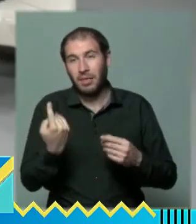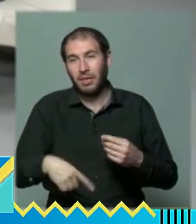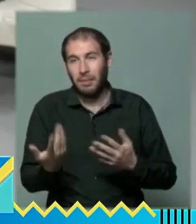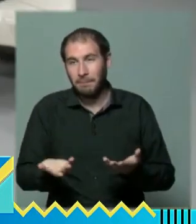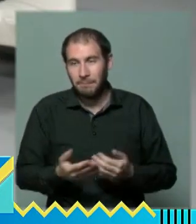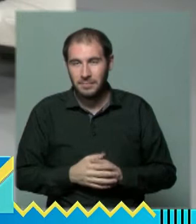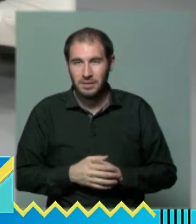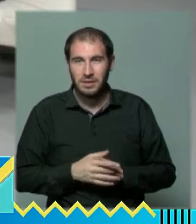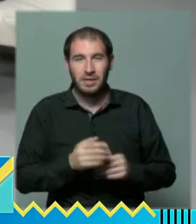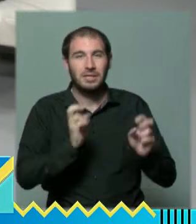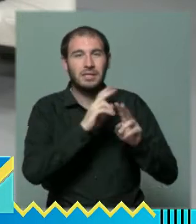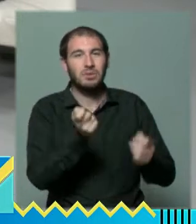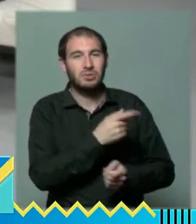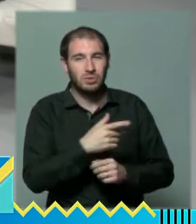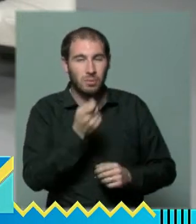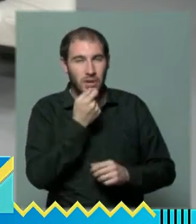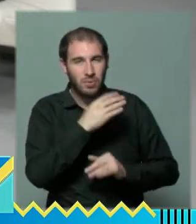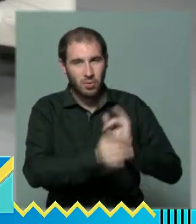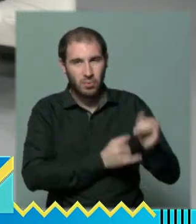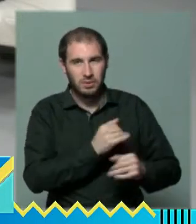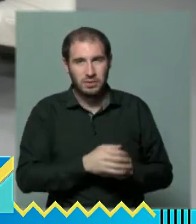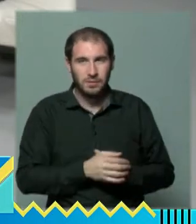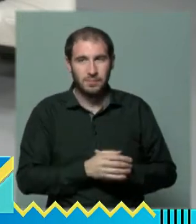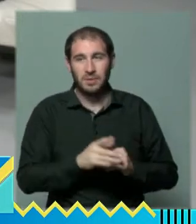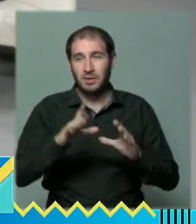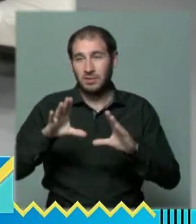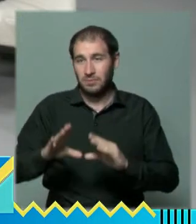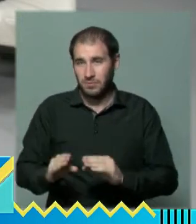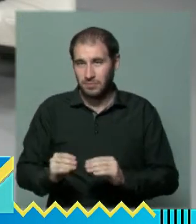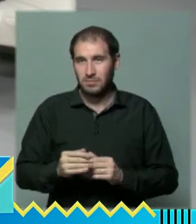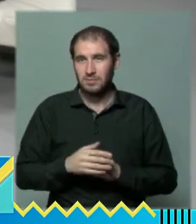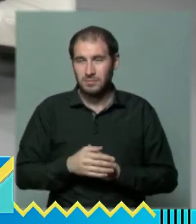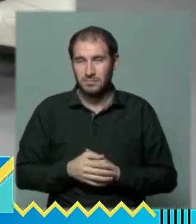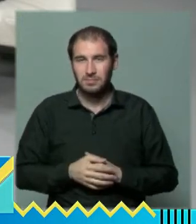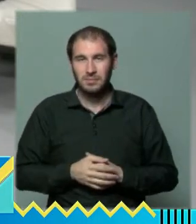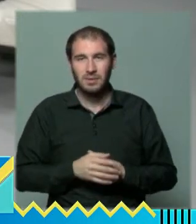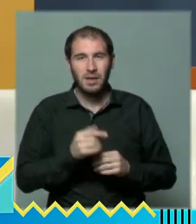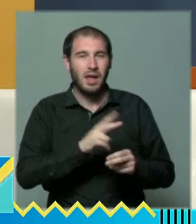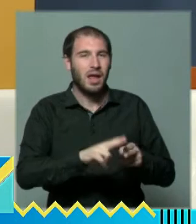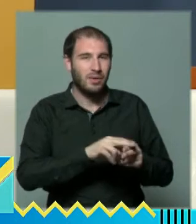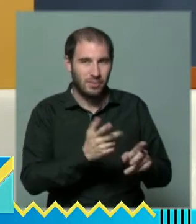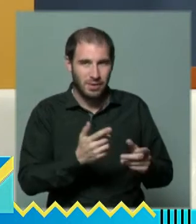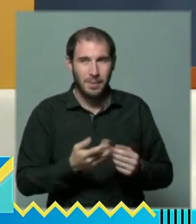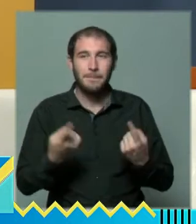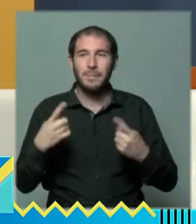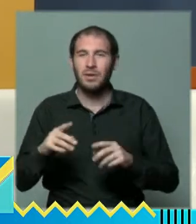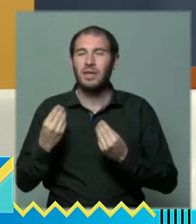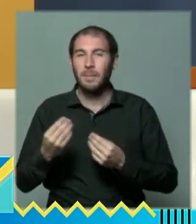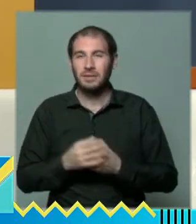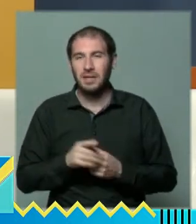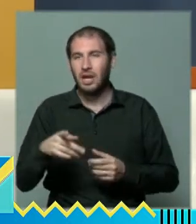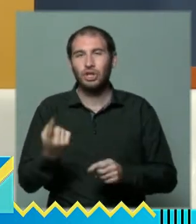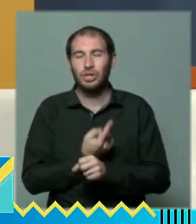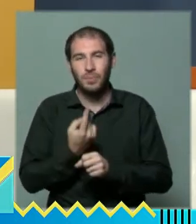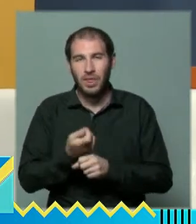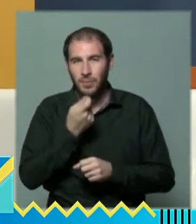El Pero- impuesto al salario, por ejemplo, que dijo que iba Se ha reducido bastante y se hace a reduciendo, anular digamos. y no lo va a anular. Pero Todo la lo realidad contrario. cuál es, que no podemos